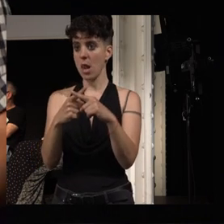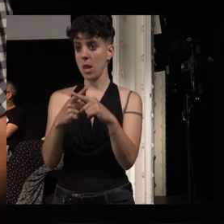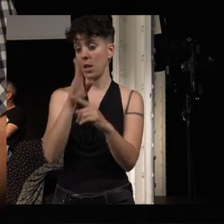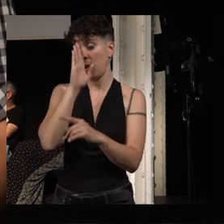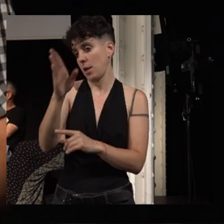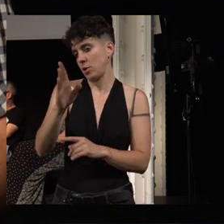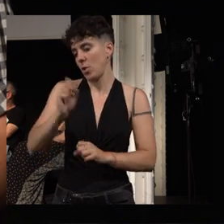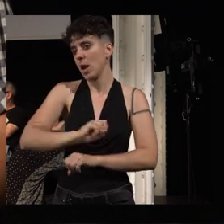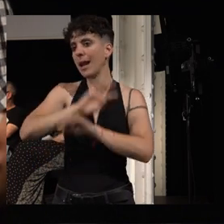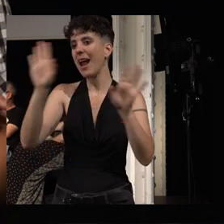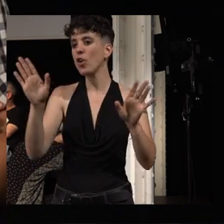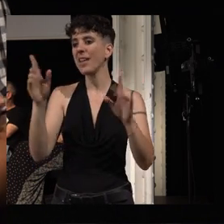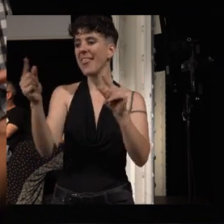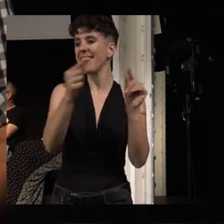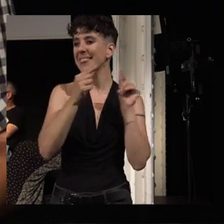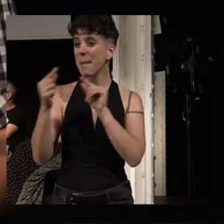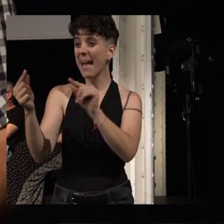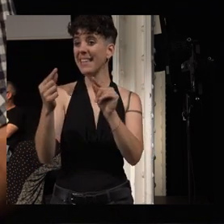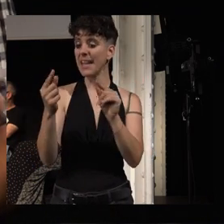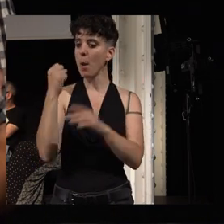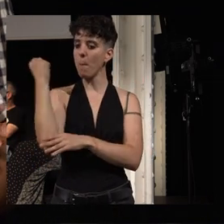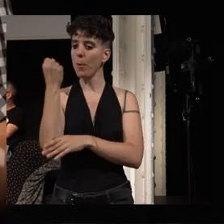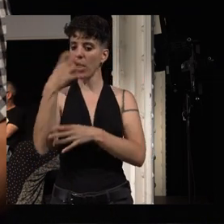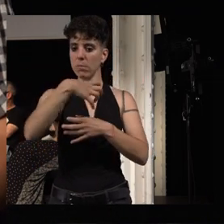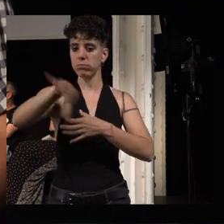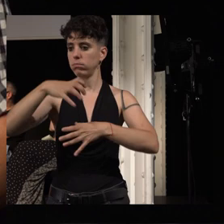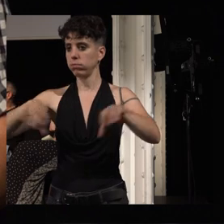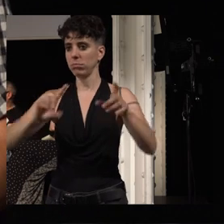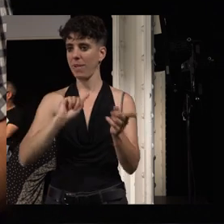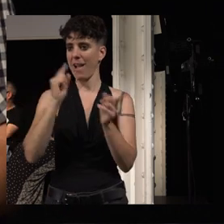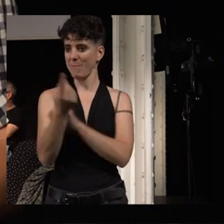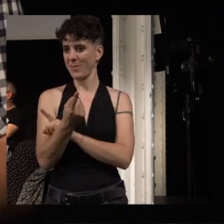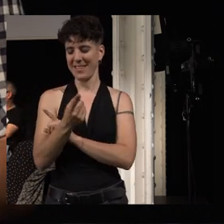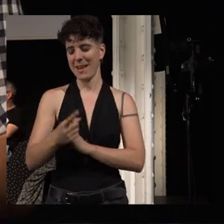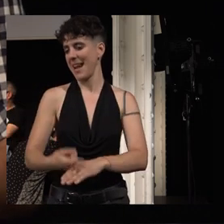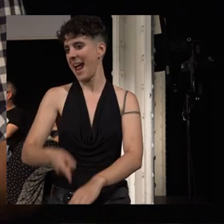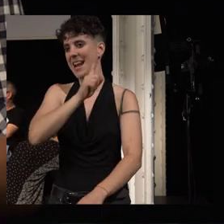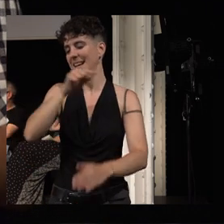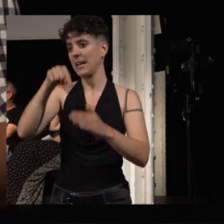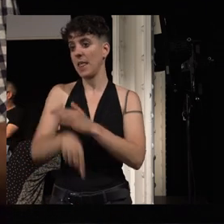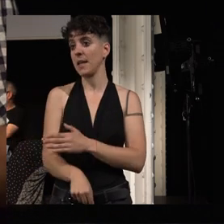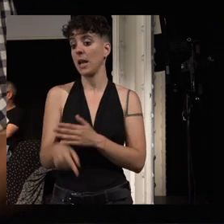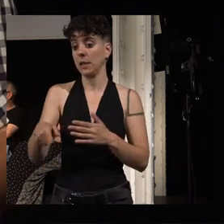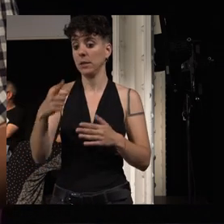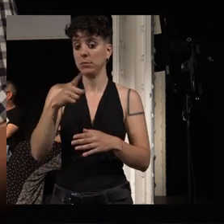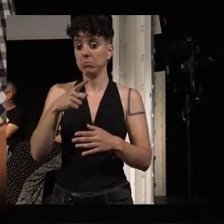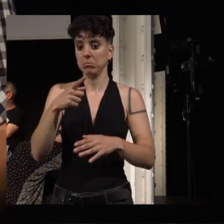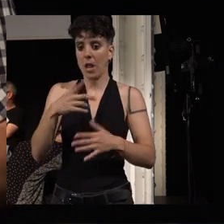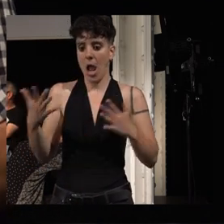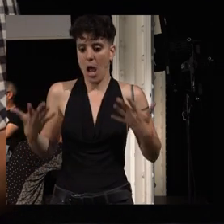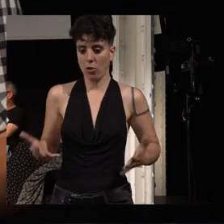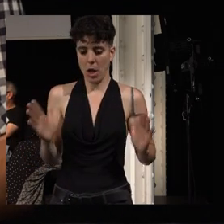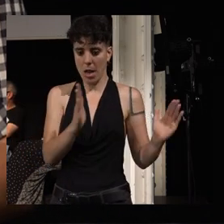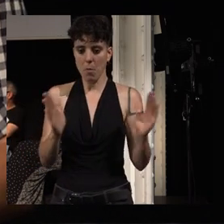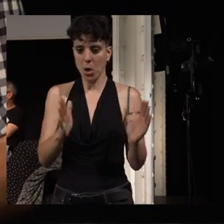evidentemente heterosexual, a un debate y redistribuir el poder de manera radical, ¿no? Lo cual difícilmente se puede hacer en los tiempos que corren, ¿no? Y